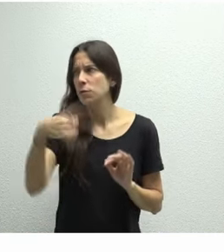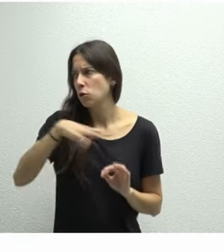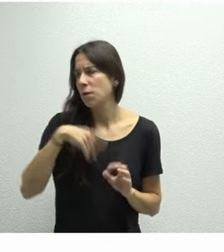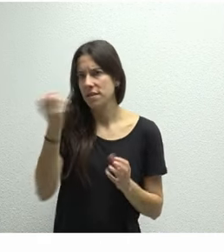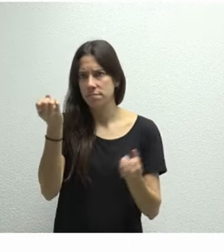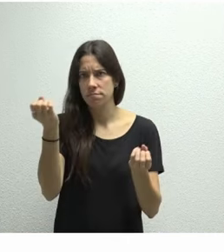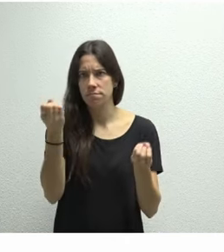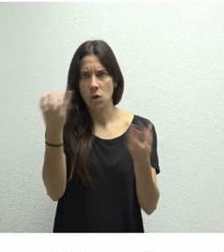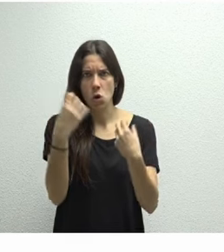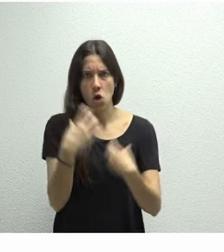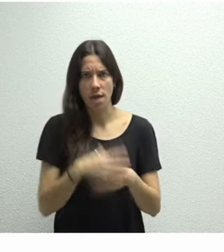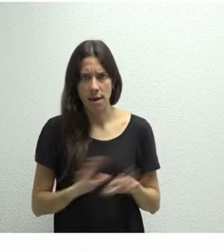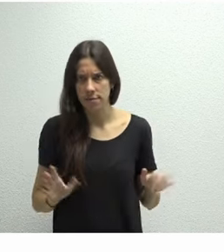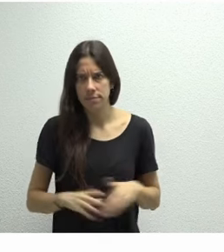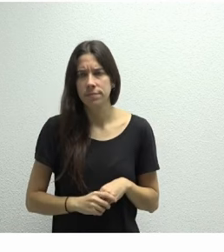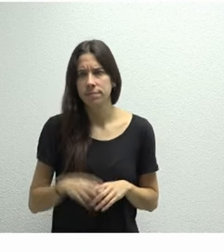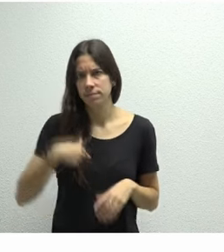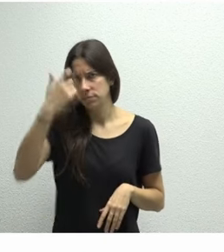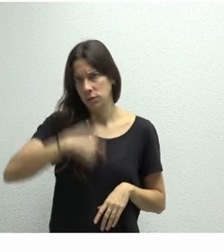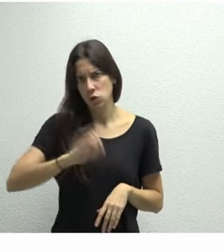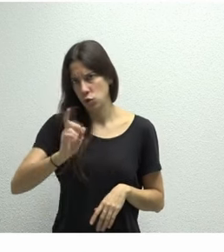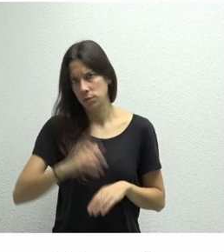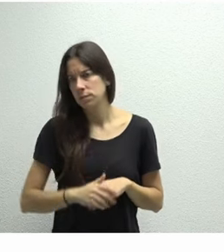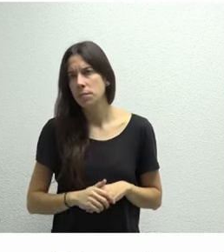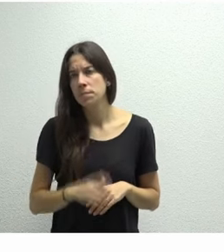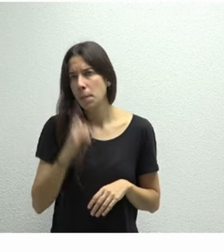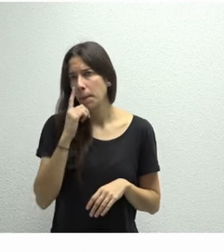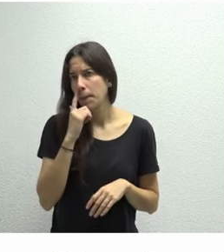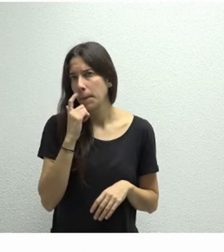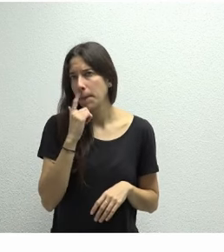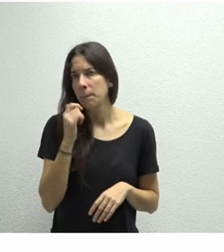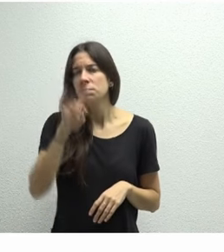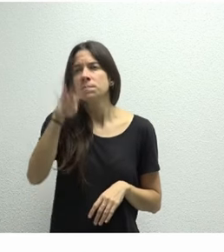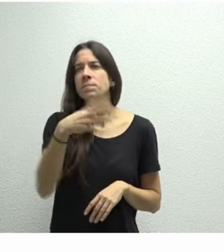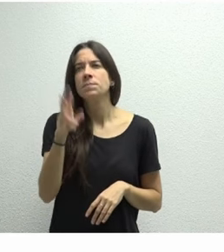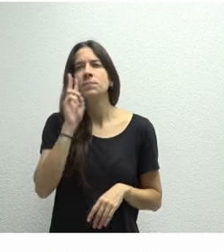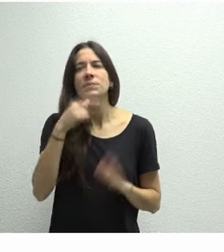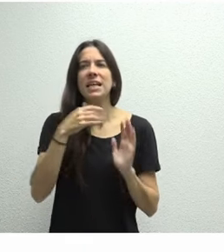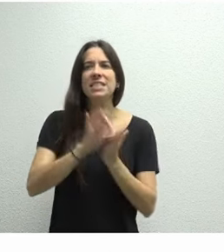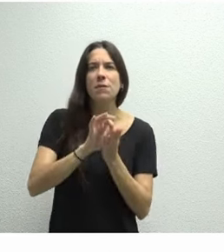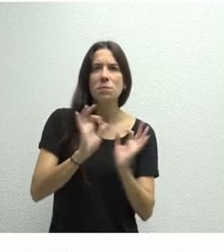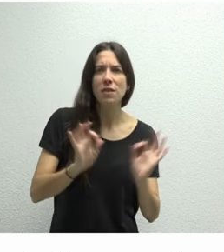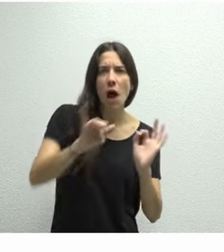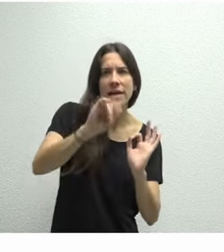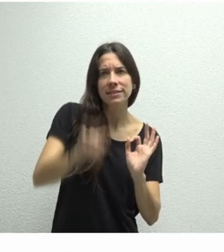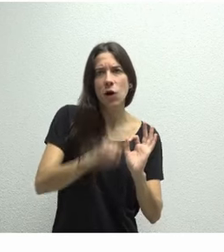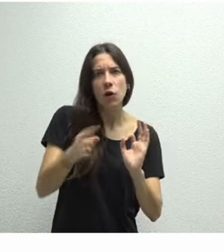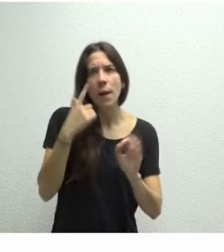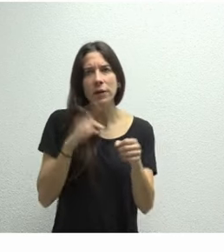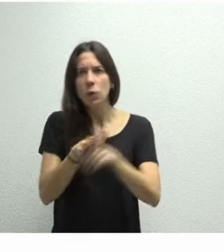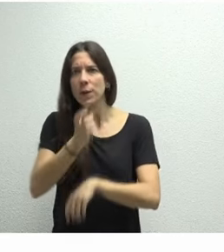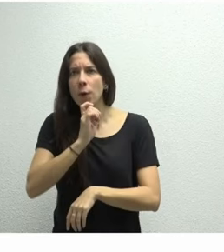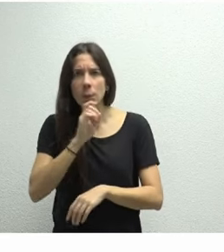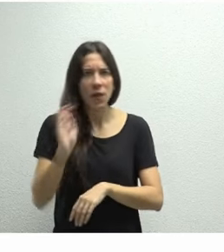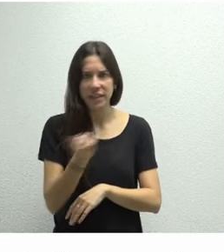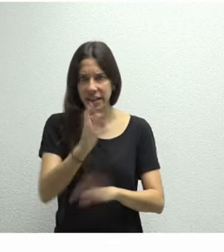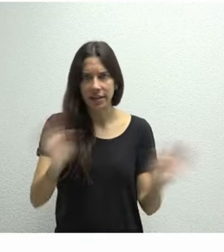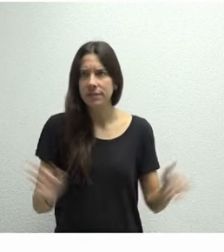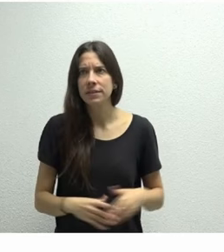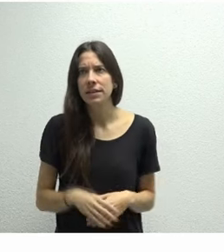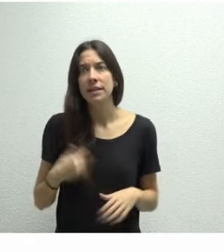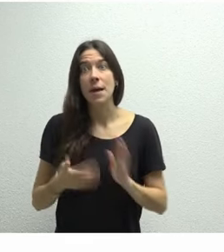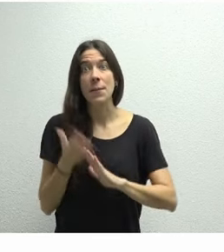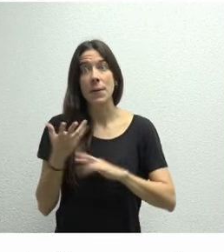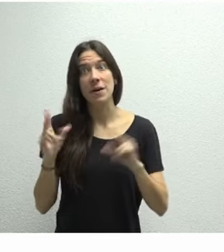no soy yo no este cuadro vemos si si hay servicios o no especializados cómo se cubre etcétera etcétera bien ya voy